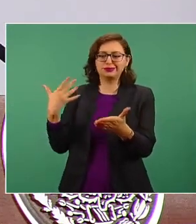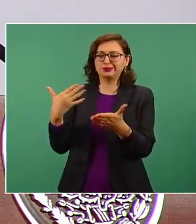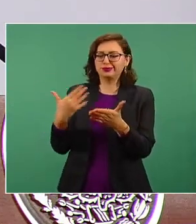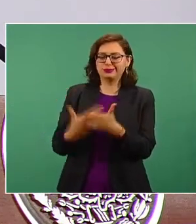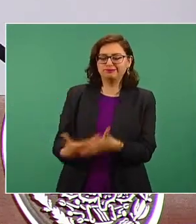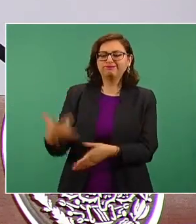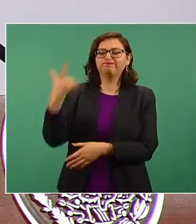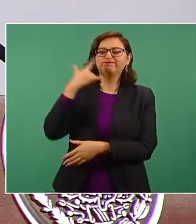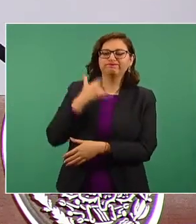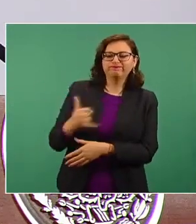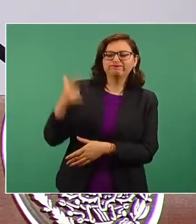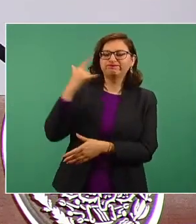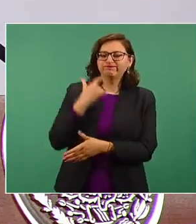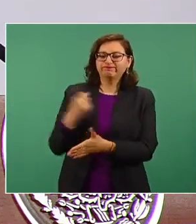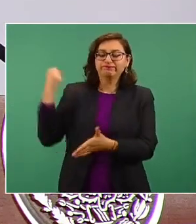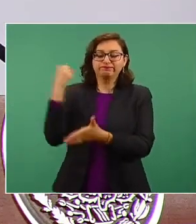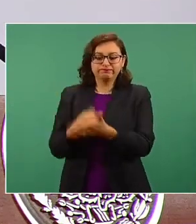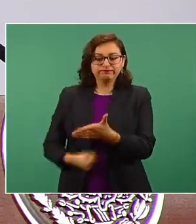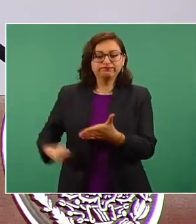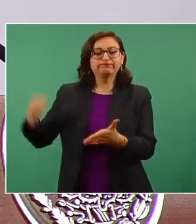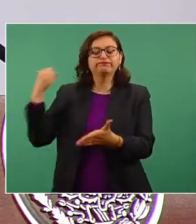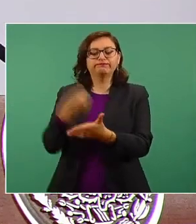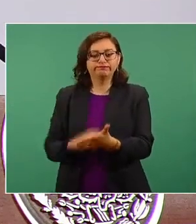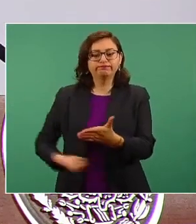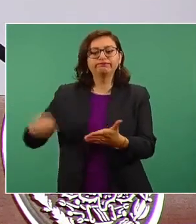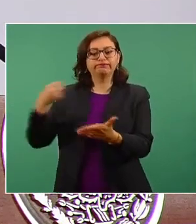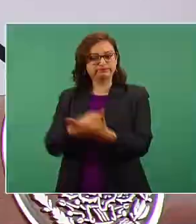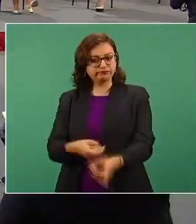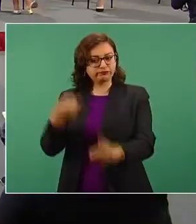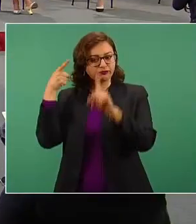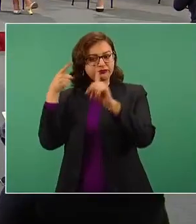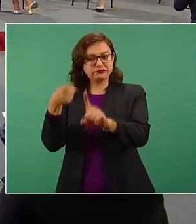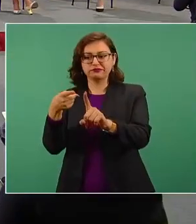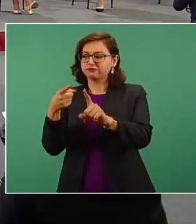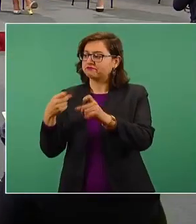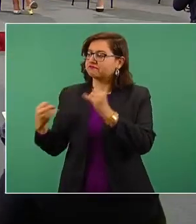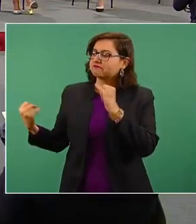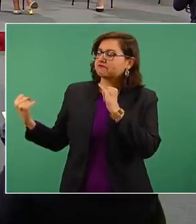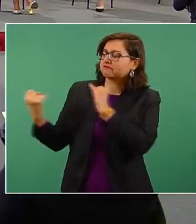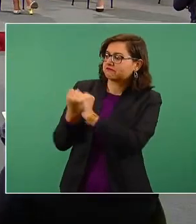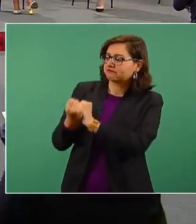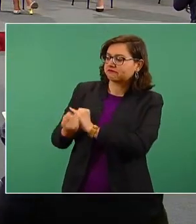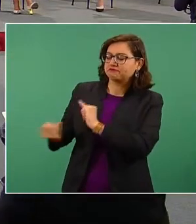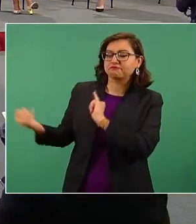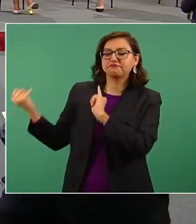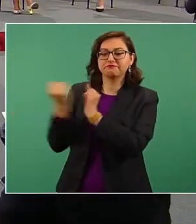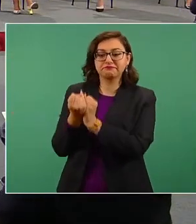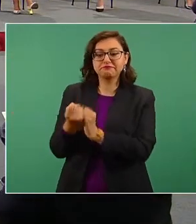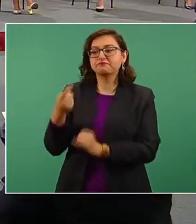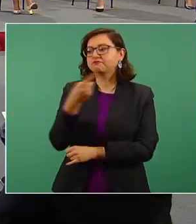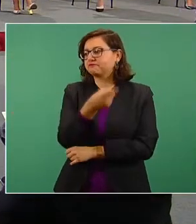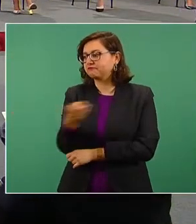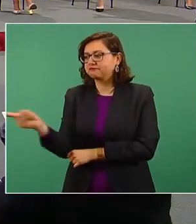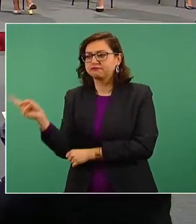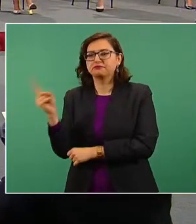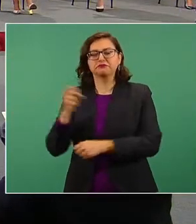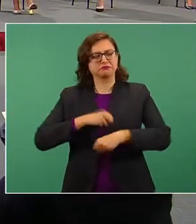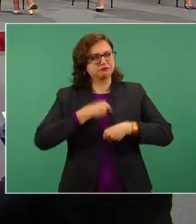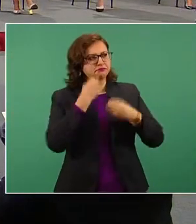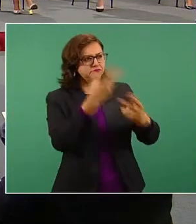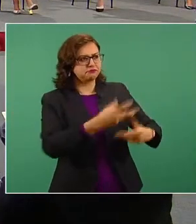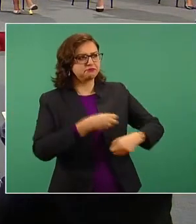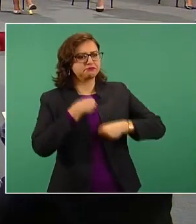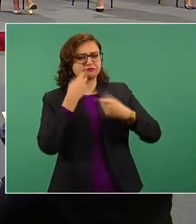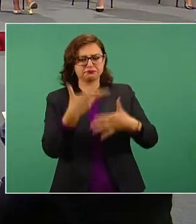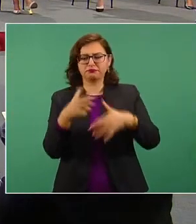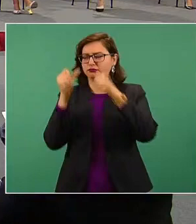camino y reconocemos que nuestras luchas y metas son las mismas. Escuchamos las voces y construimos de la mano